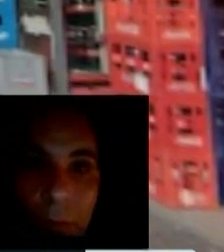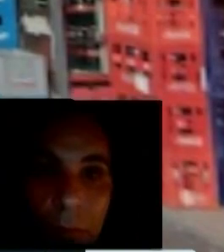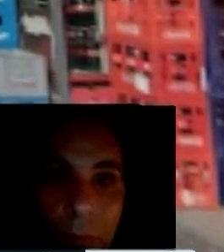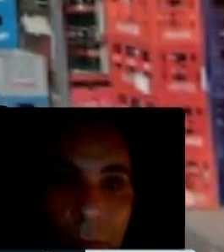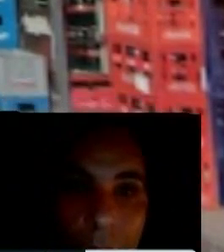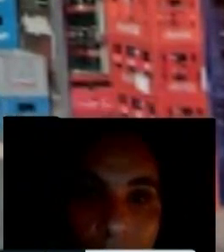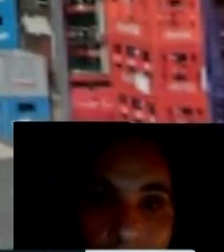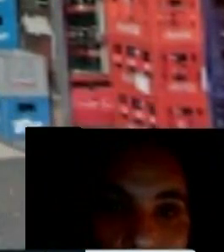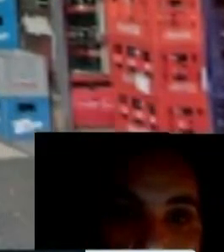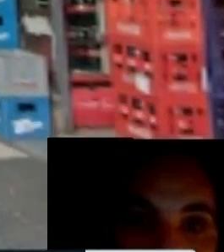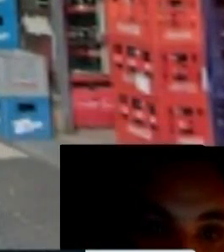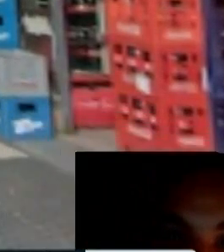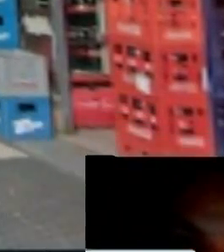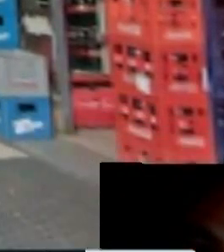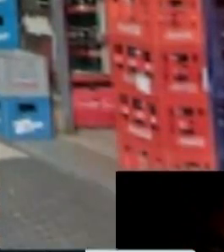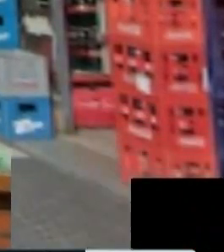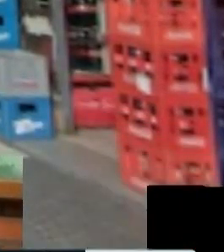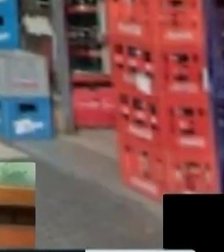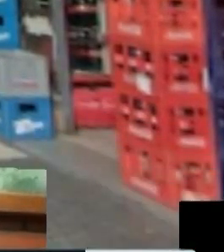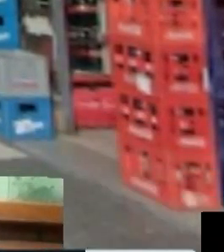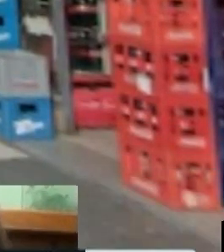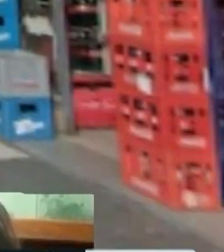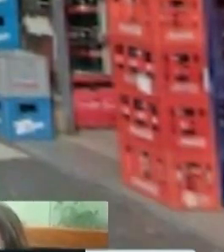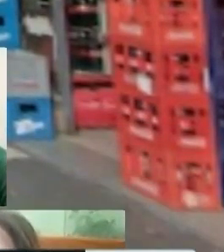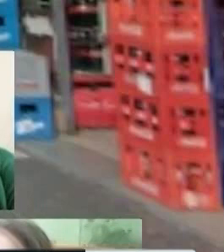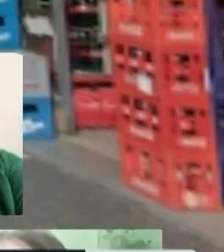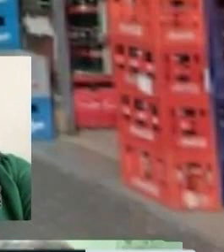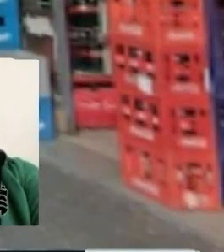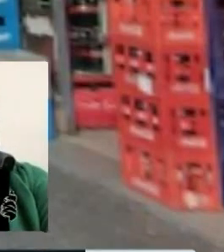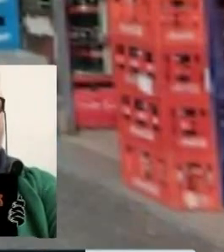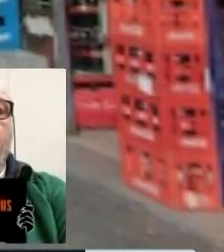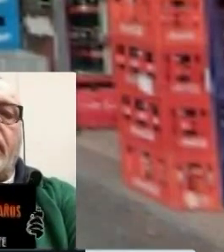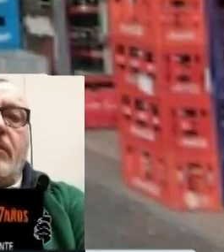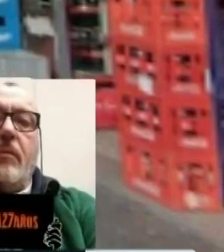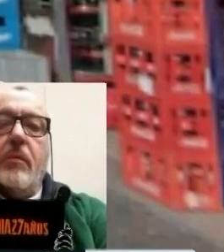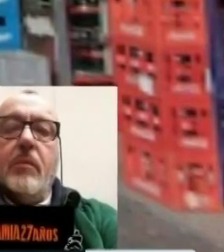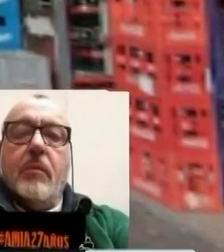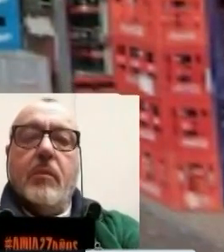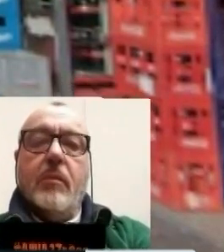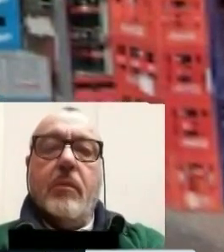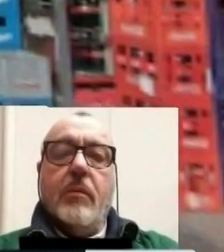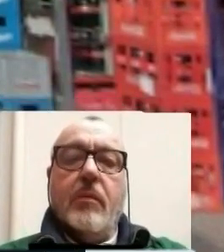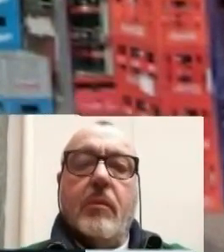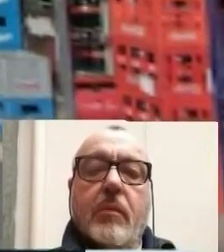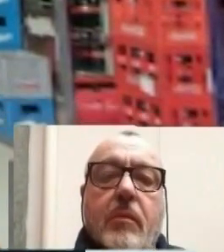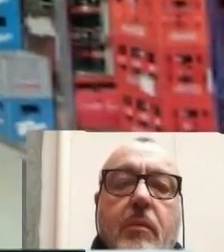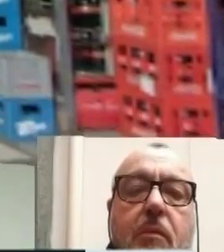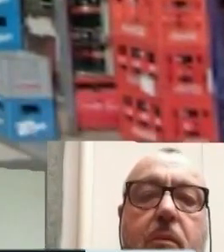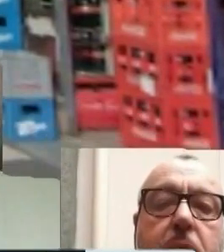Judith. Ersalis, Silvia, Leonor. Ilú, Carlos. Jacubier de Leuchu,